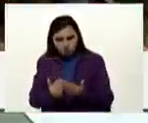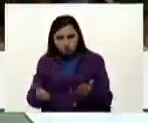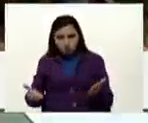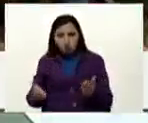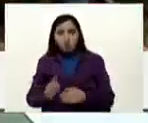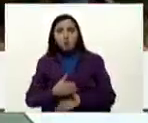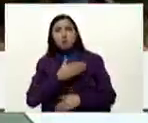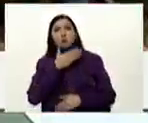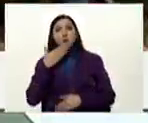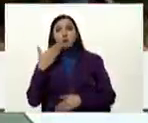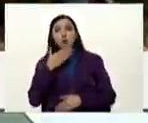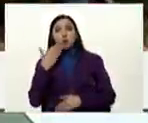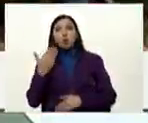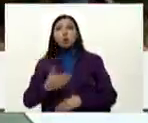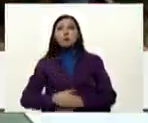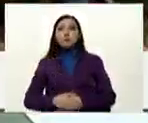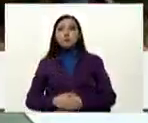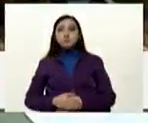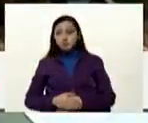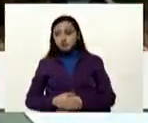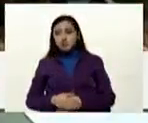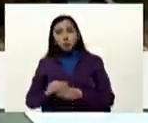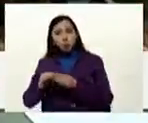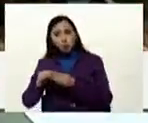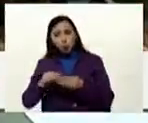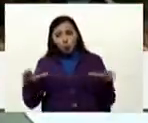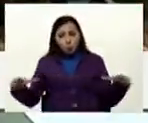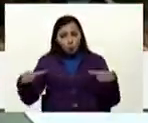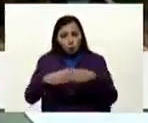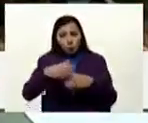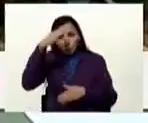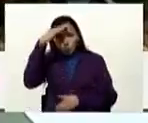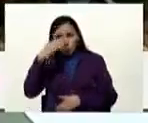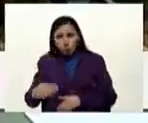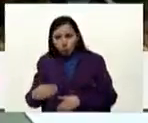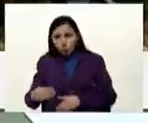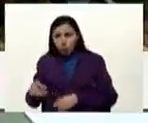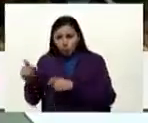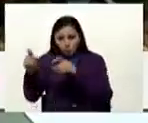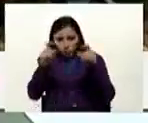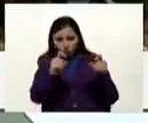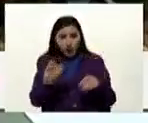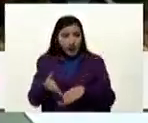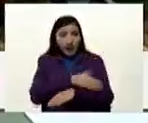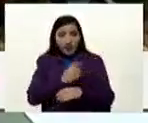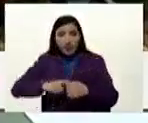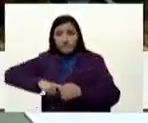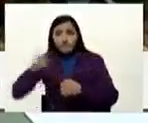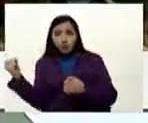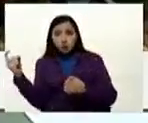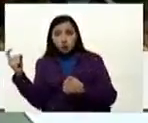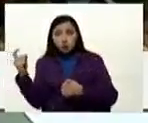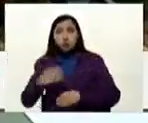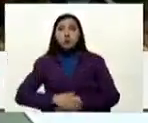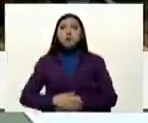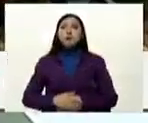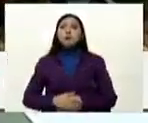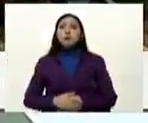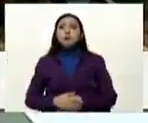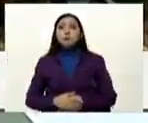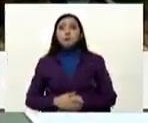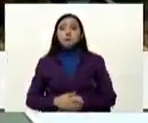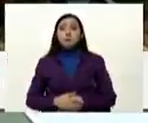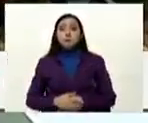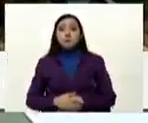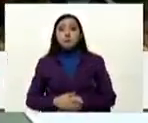recuperando equipos militares que habían sido desechados y ya iban a ser chatarra,